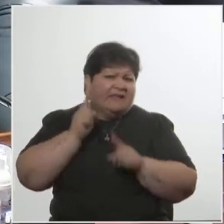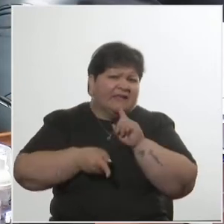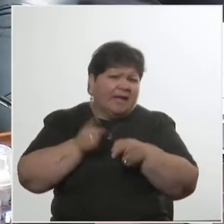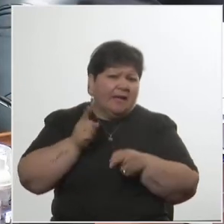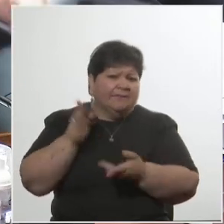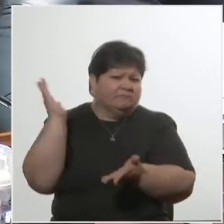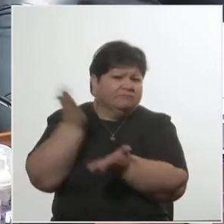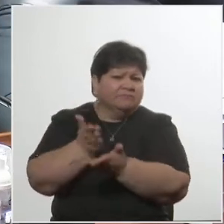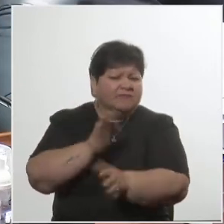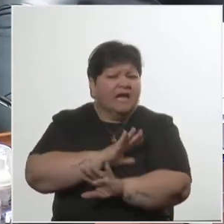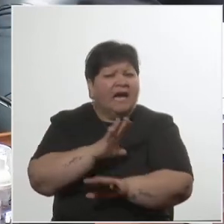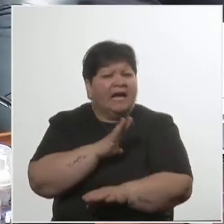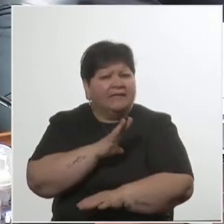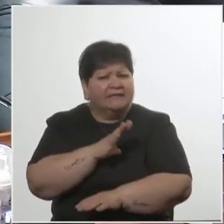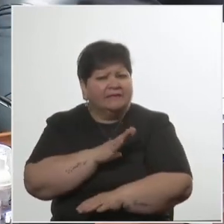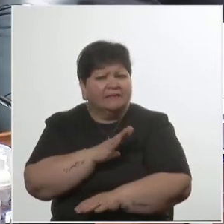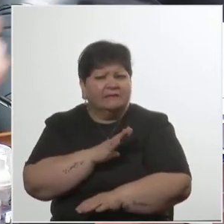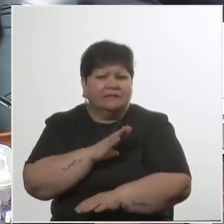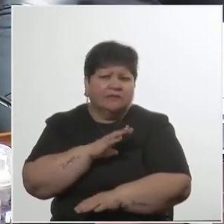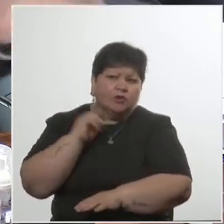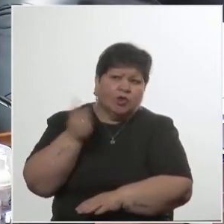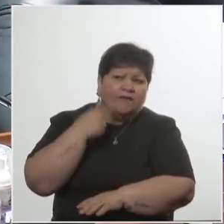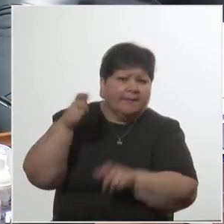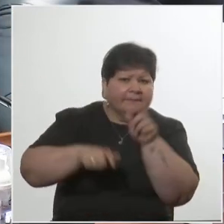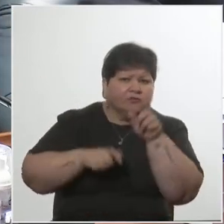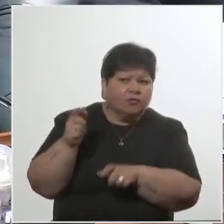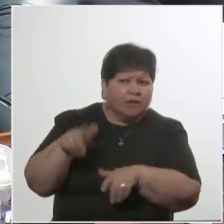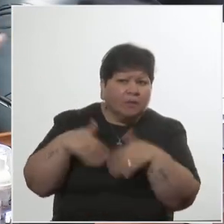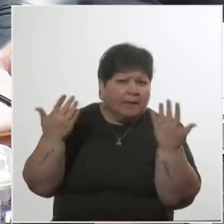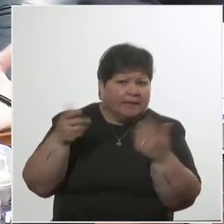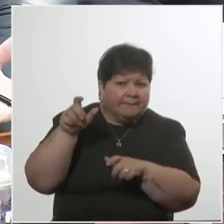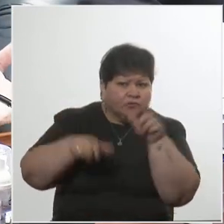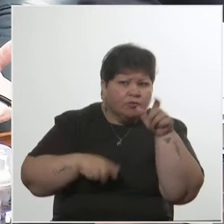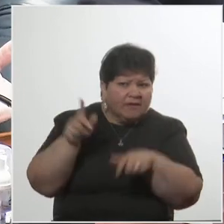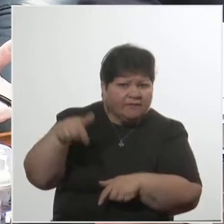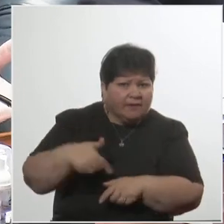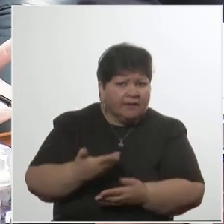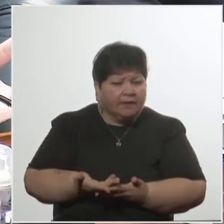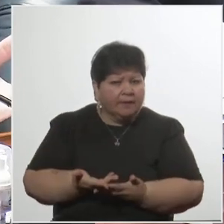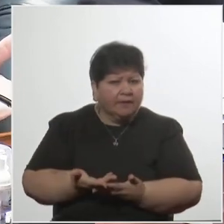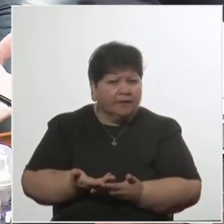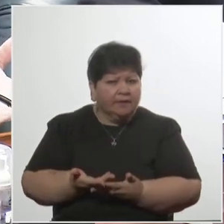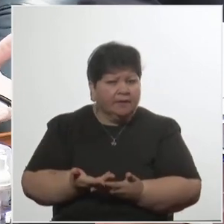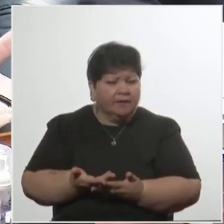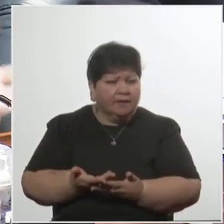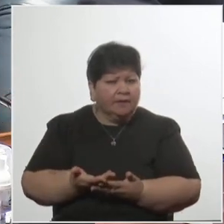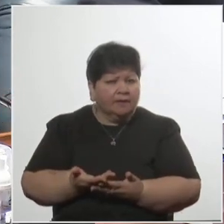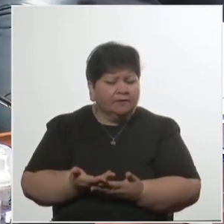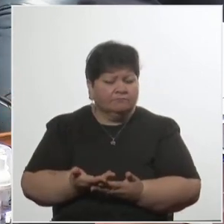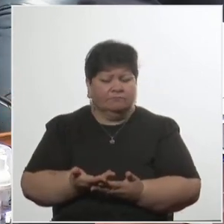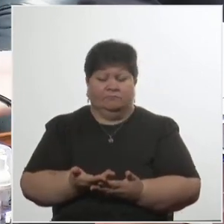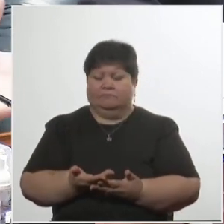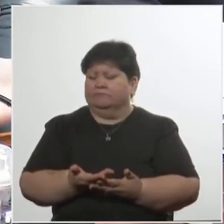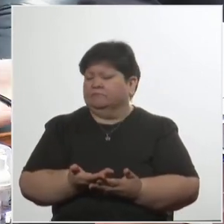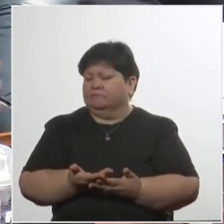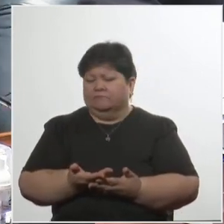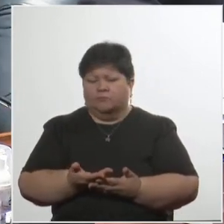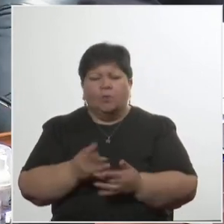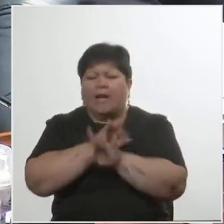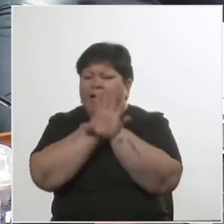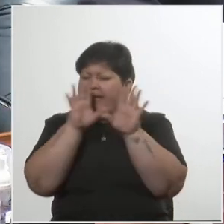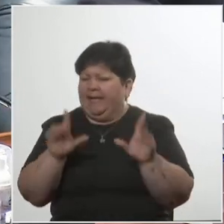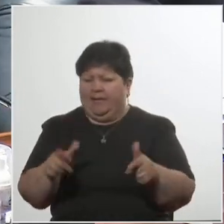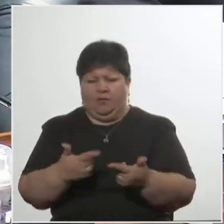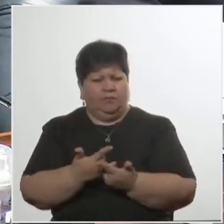de todo lo que se presenten cualquiera que se presente en qué condiciones es de una variedad gigante